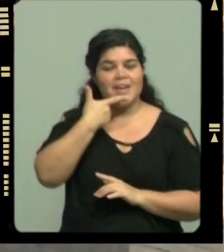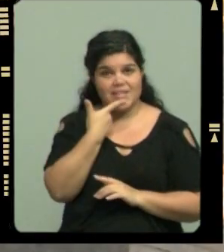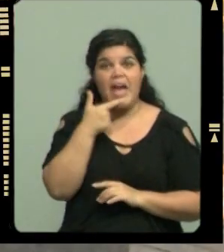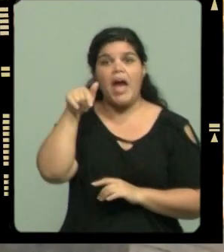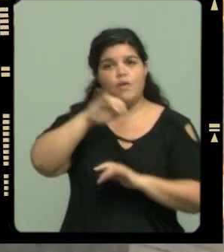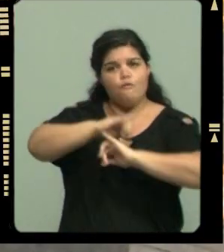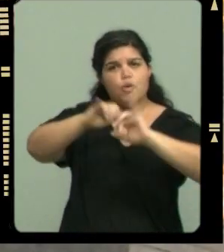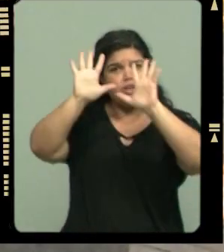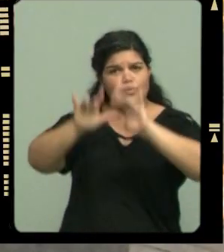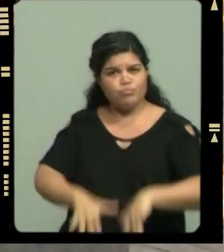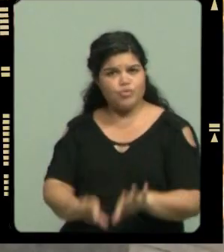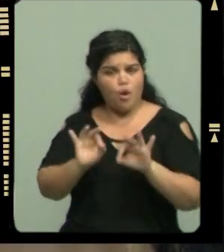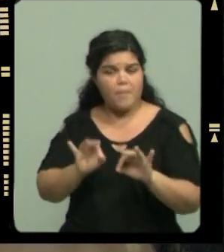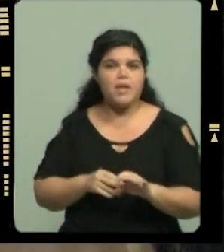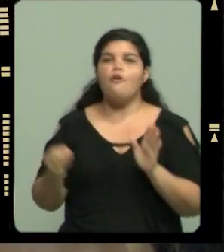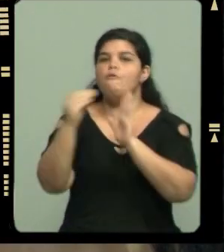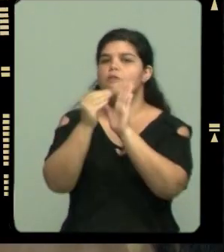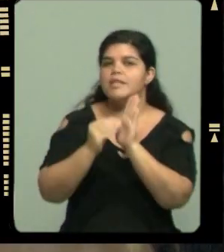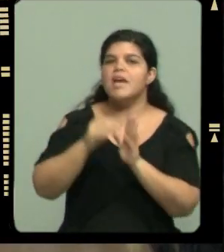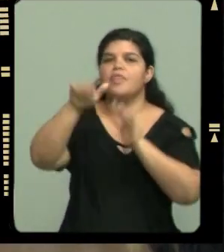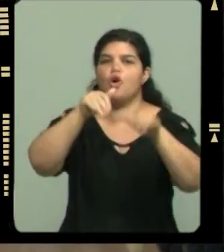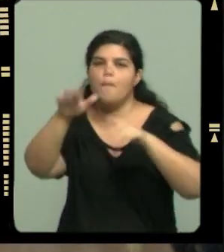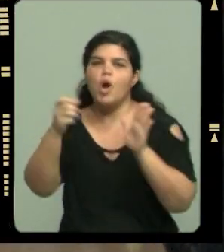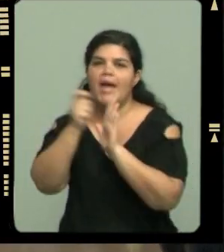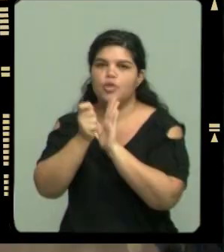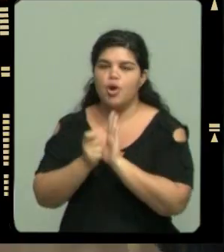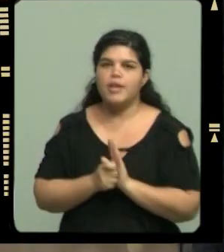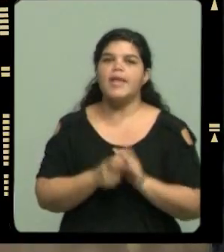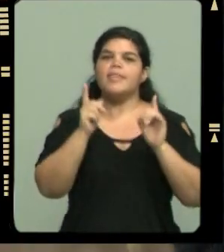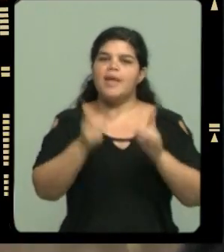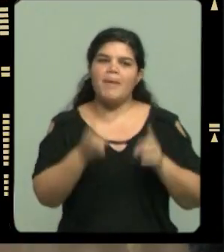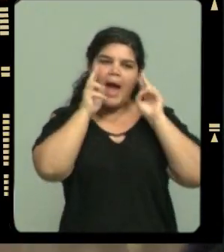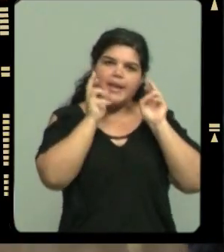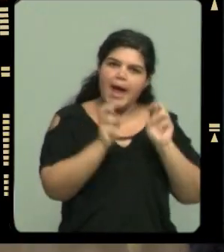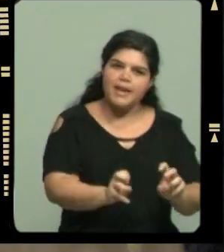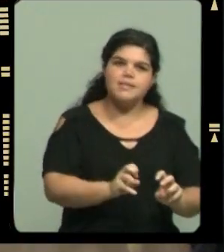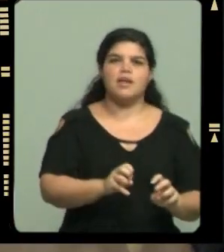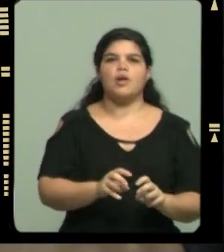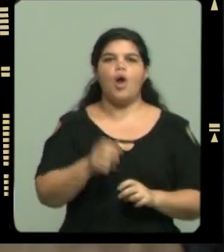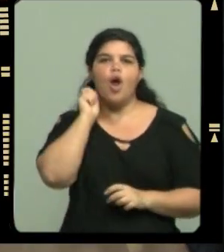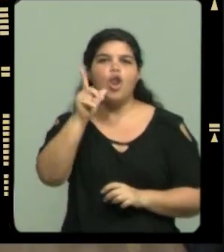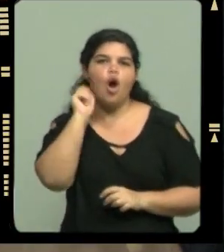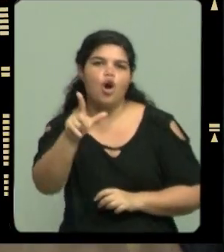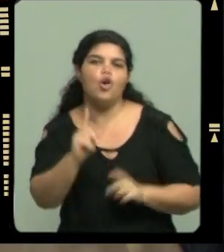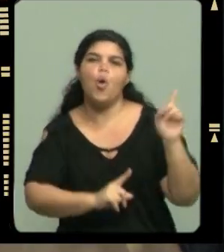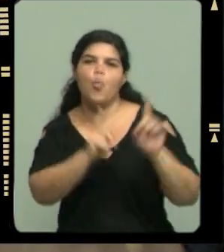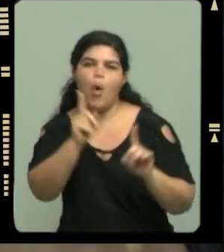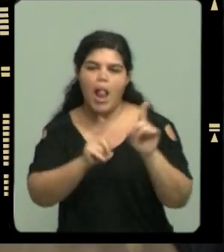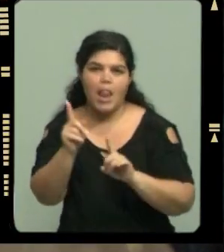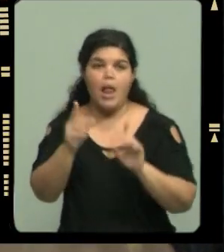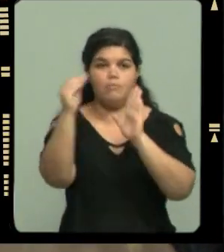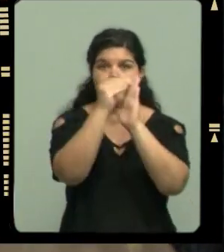con toda la información necesaria, no solo de convocatoria, sino de balances, cómo van avanzando, cuáles son los logros que se van